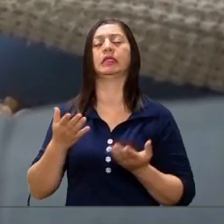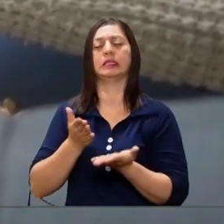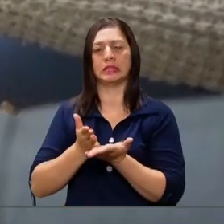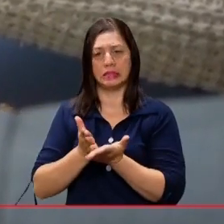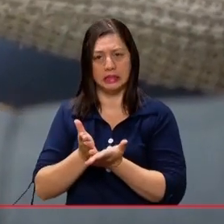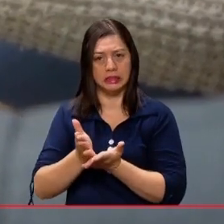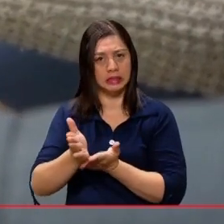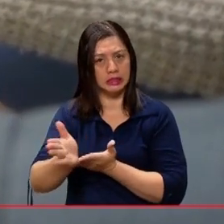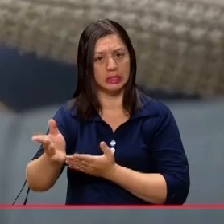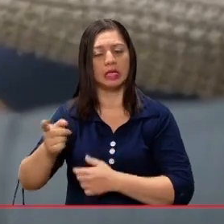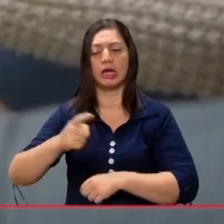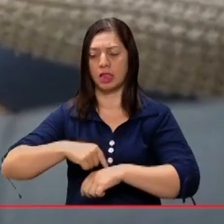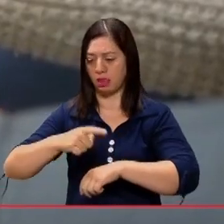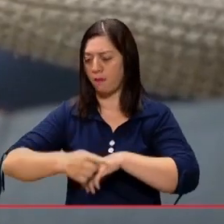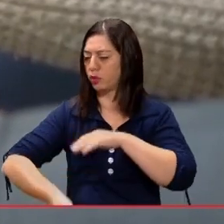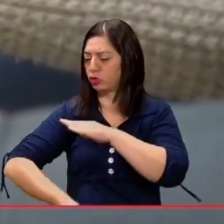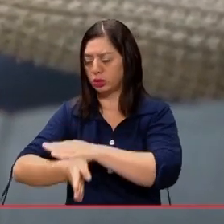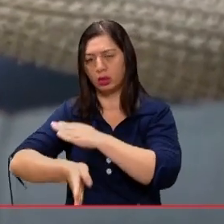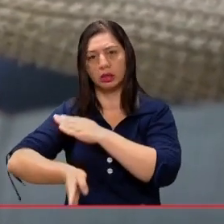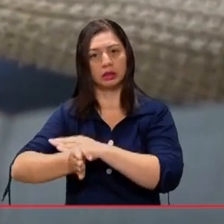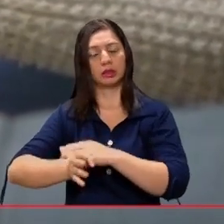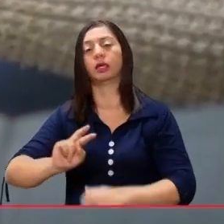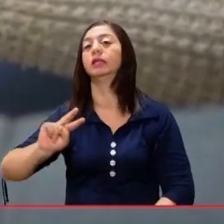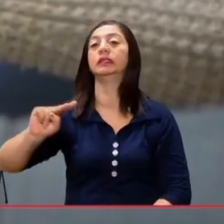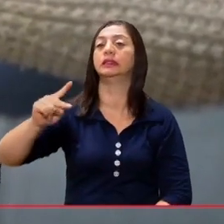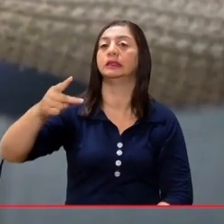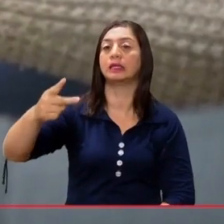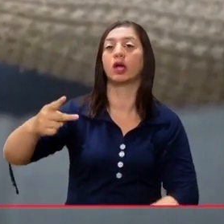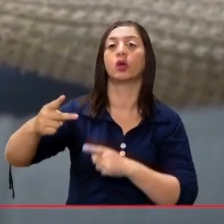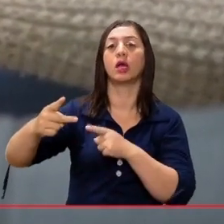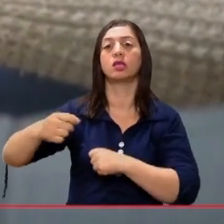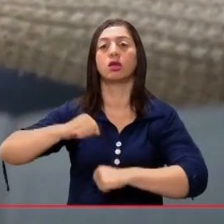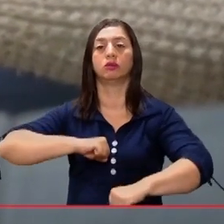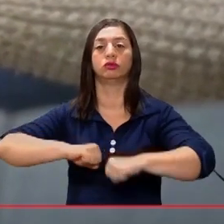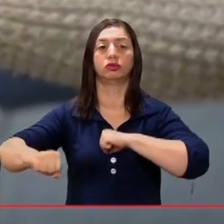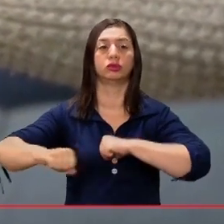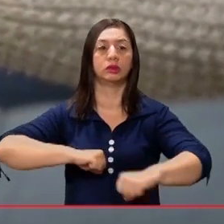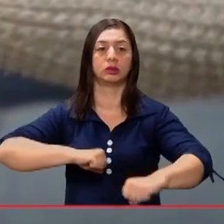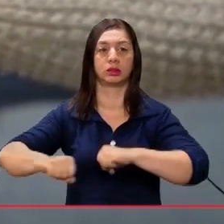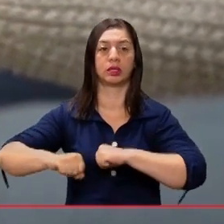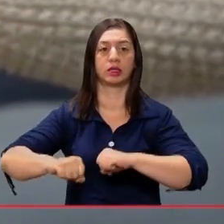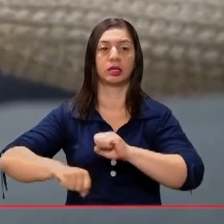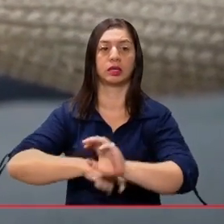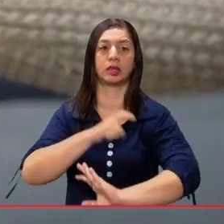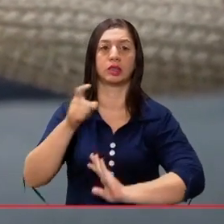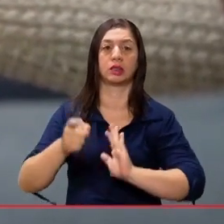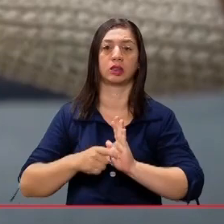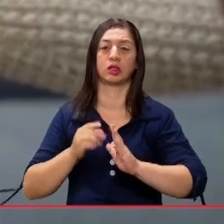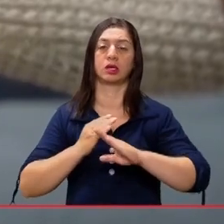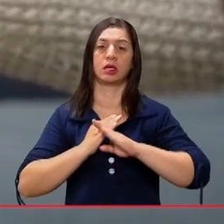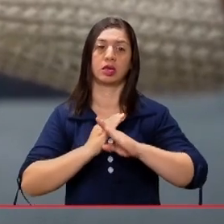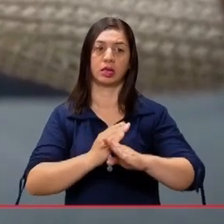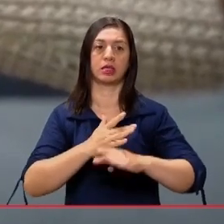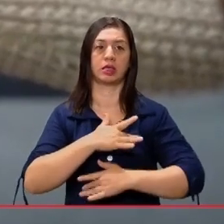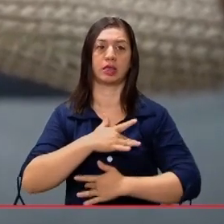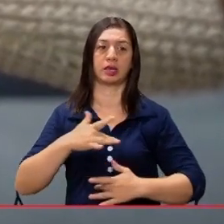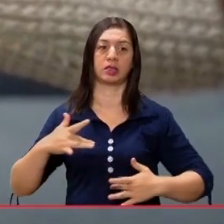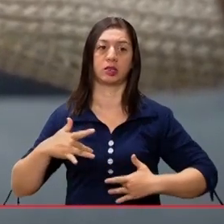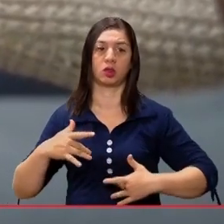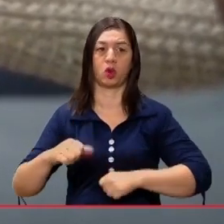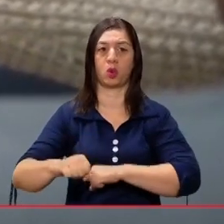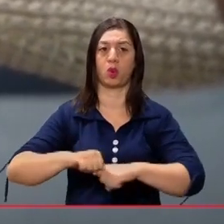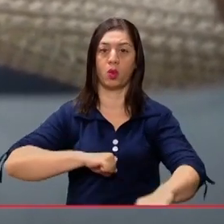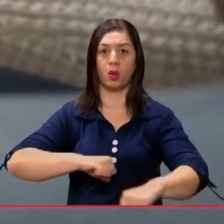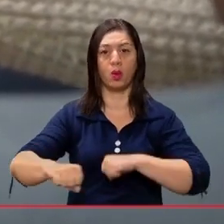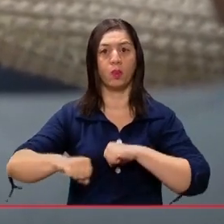tiempo. Segundo, de que hagan la gestión o administren la gestión integral de riesgo en salud,